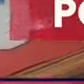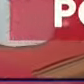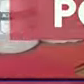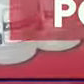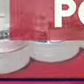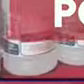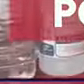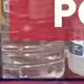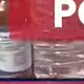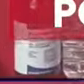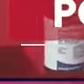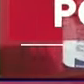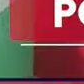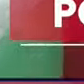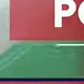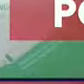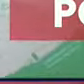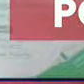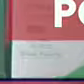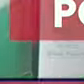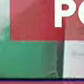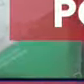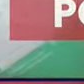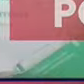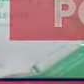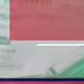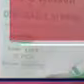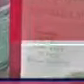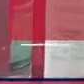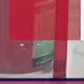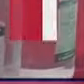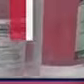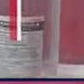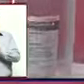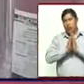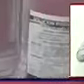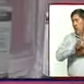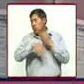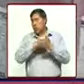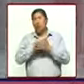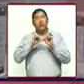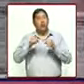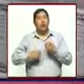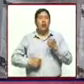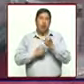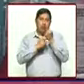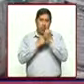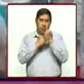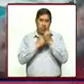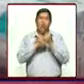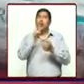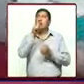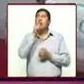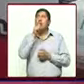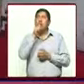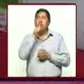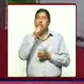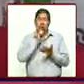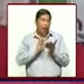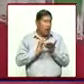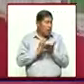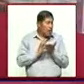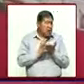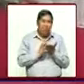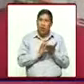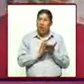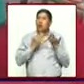Pedimos de todo corazón a la población potosina, vamos a pedir a todos que nos puedan colaborar tal vez con agua, medicamentos,